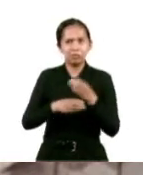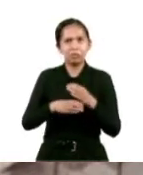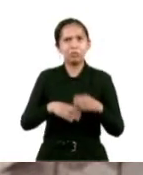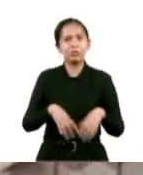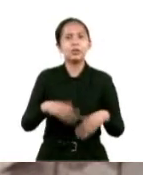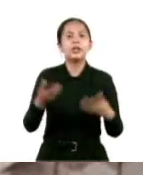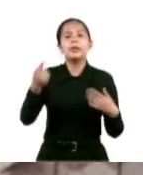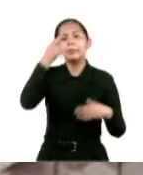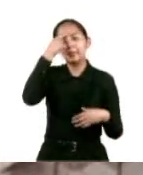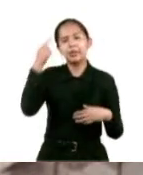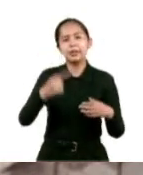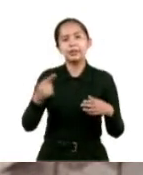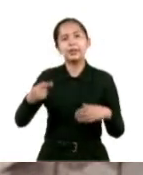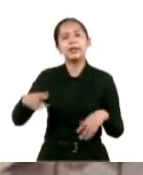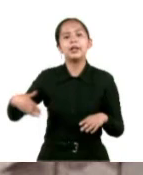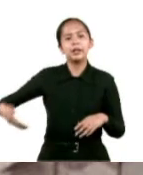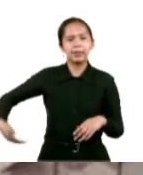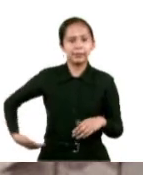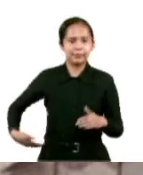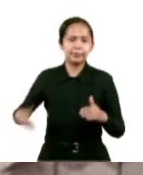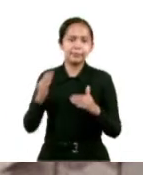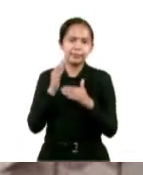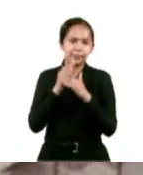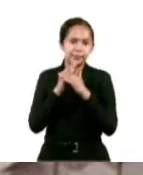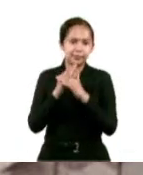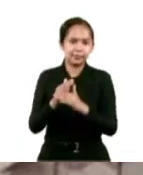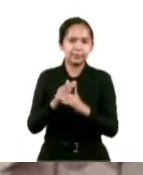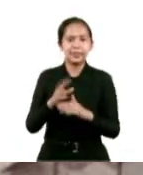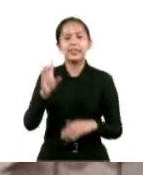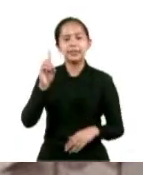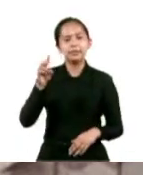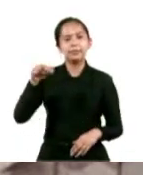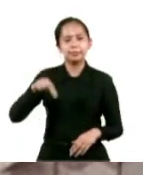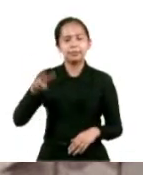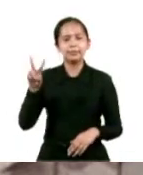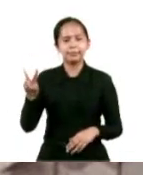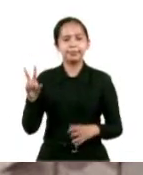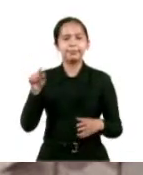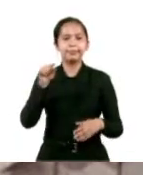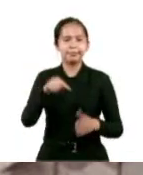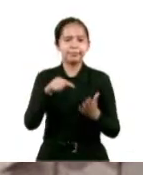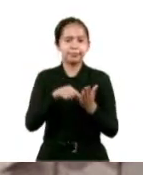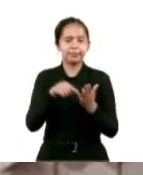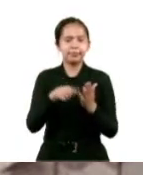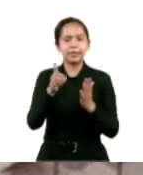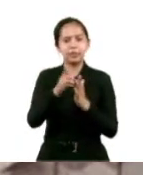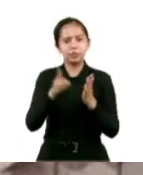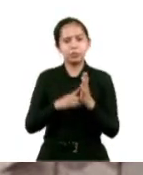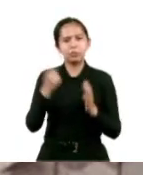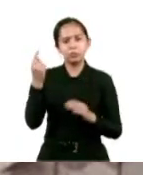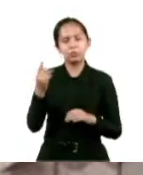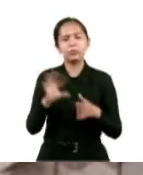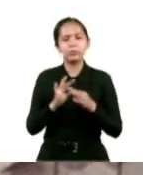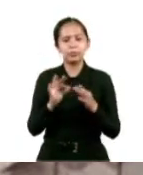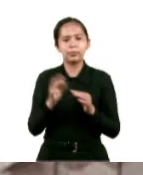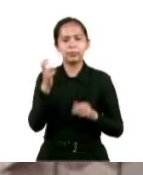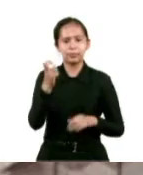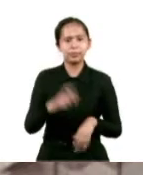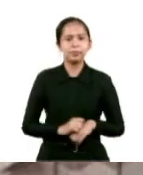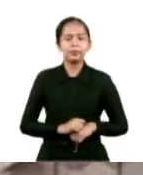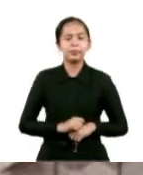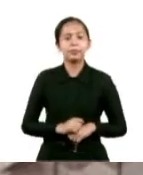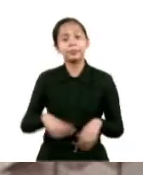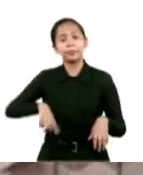preliminares que marcaba DNB en su dictamen, en su primer dictamen. Adelante.